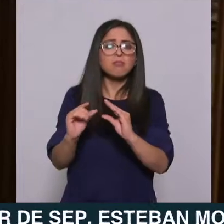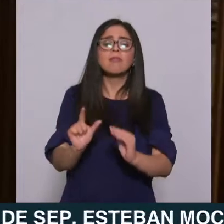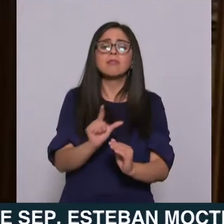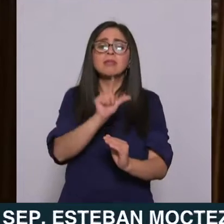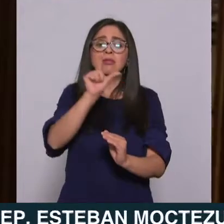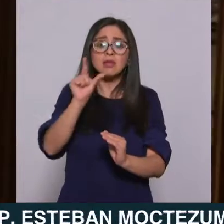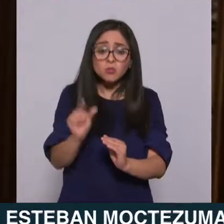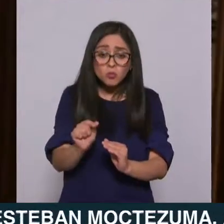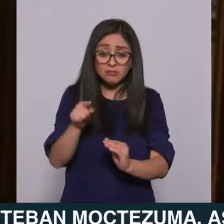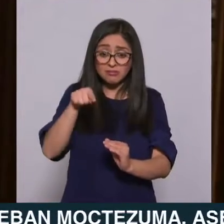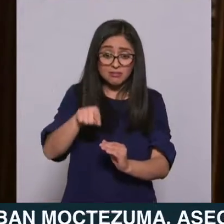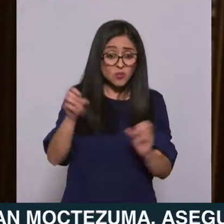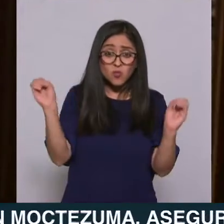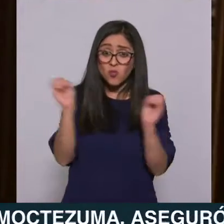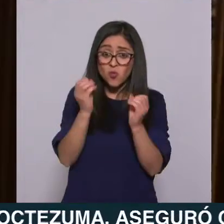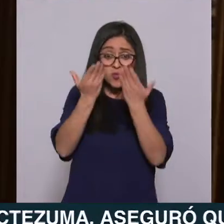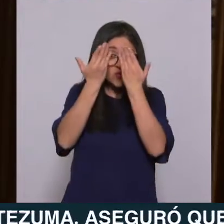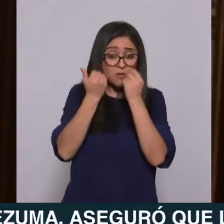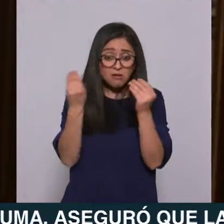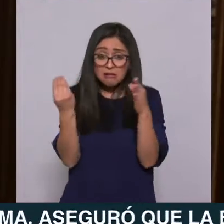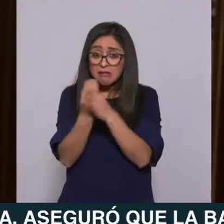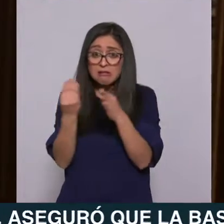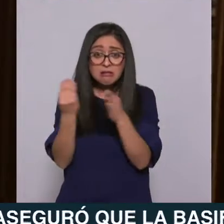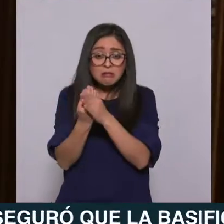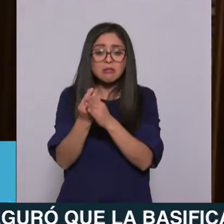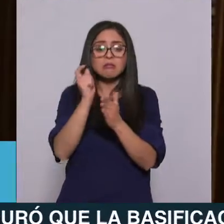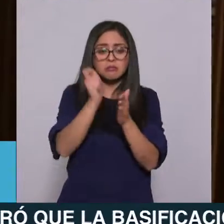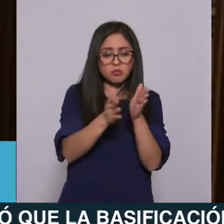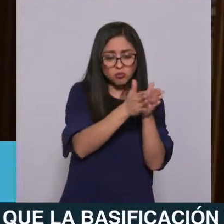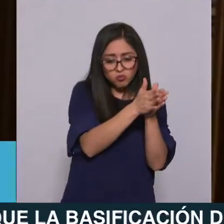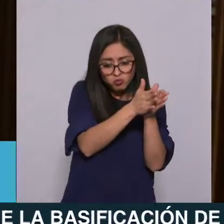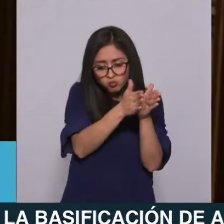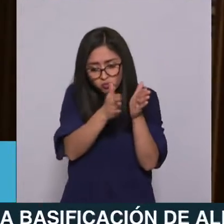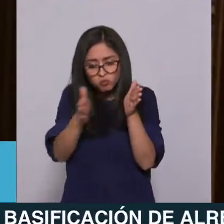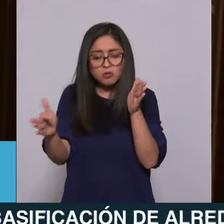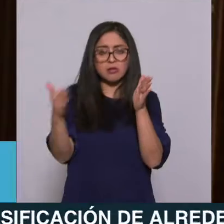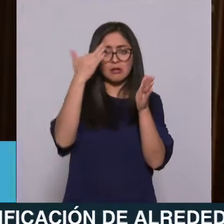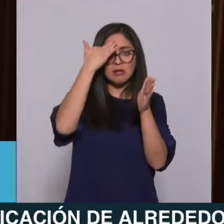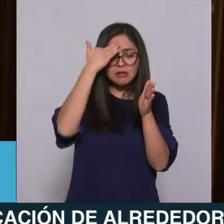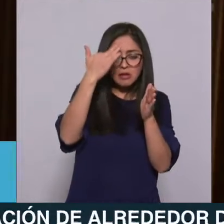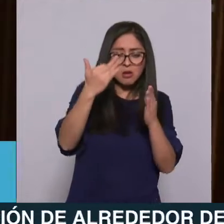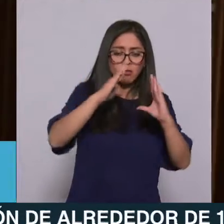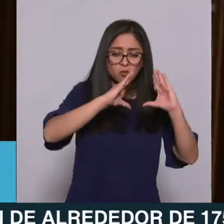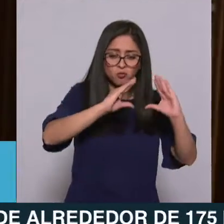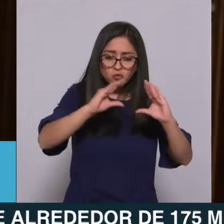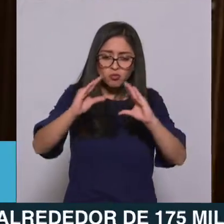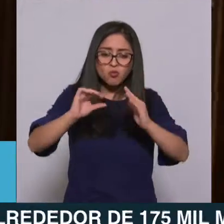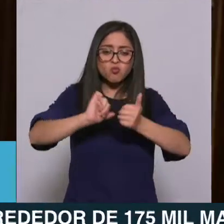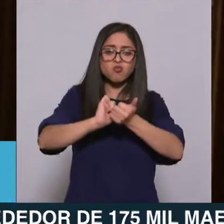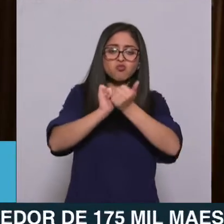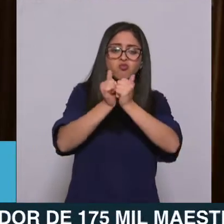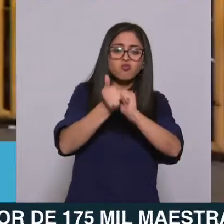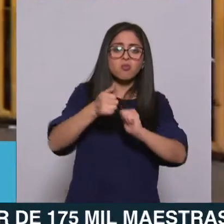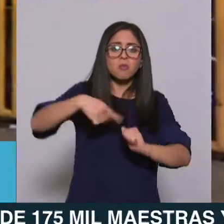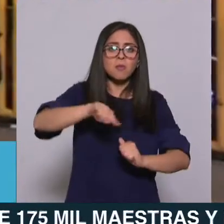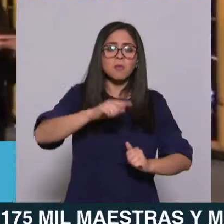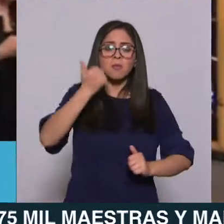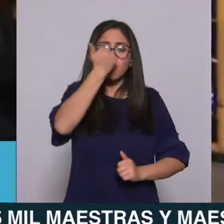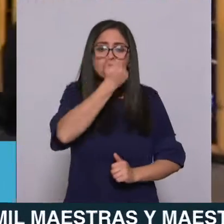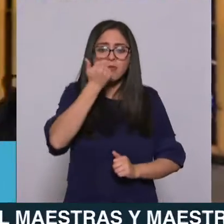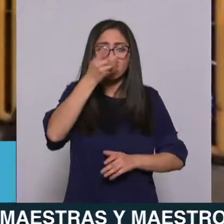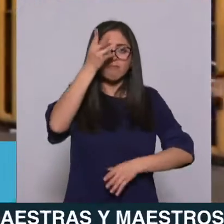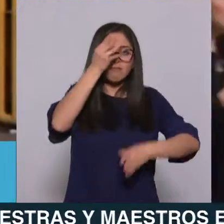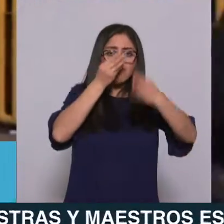digamos, no seguir con la dinámica del trabajo académico, del trabajo de aprendizaje que se realiza en el